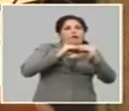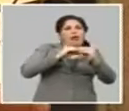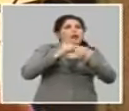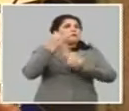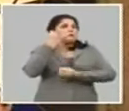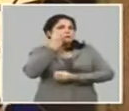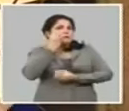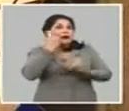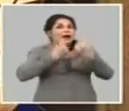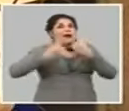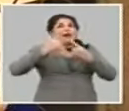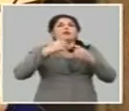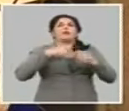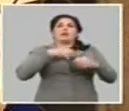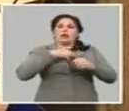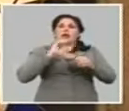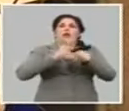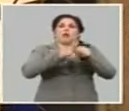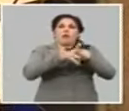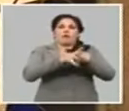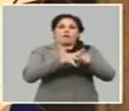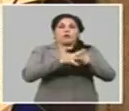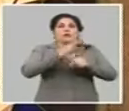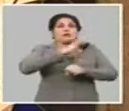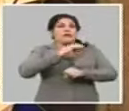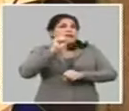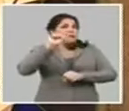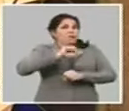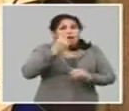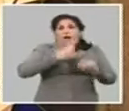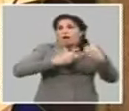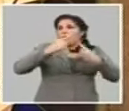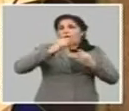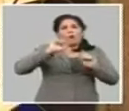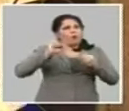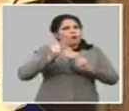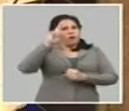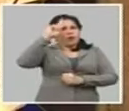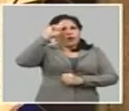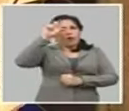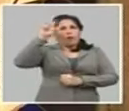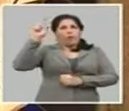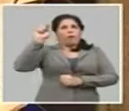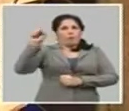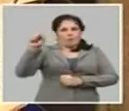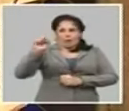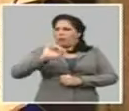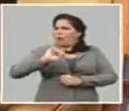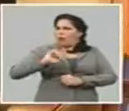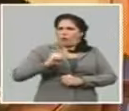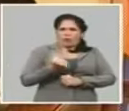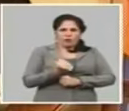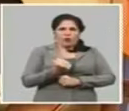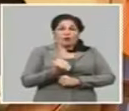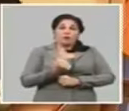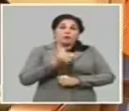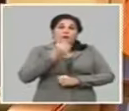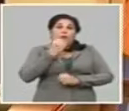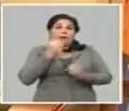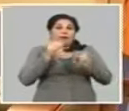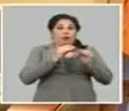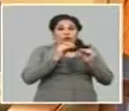superficie y por entonces ya puedes presentar el contacto indirecto incluso